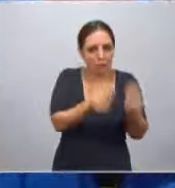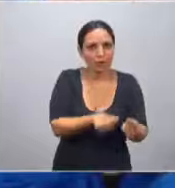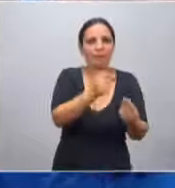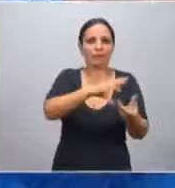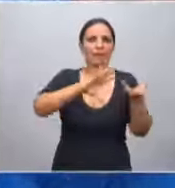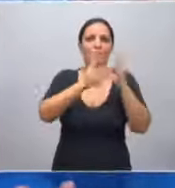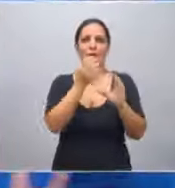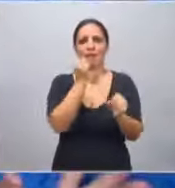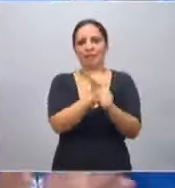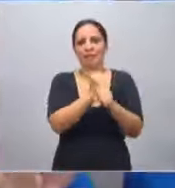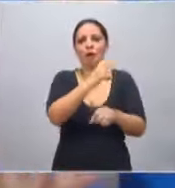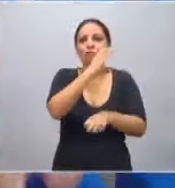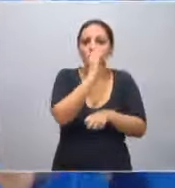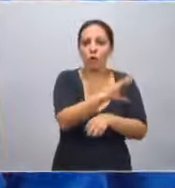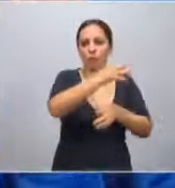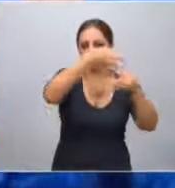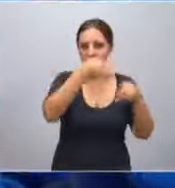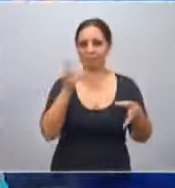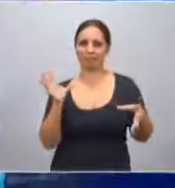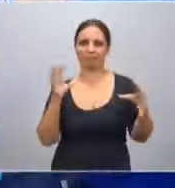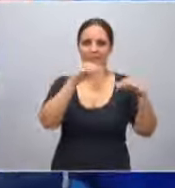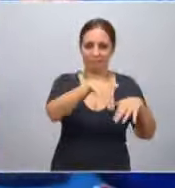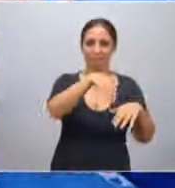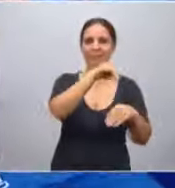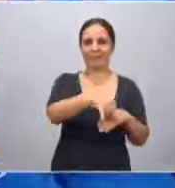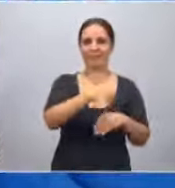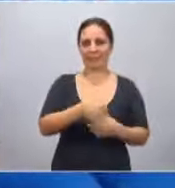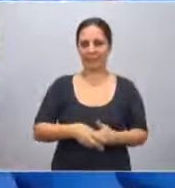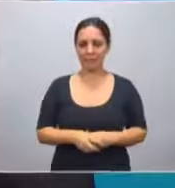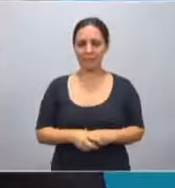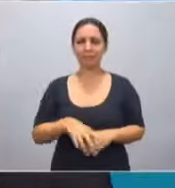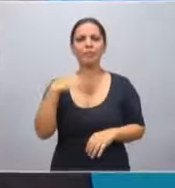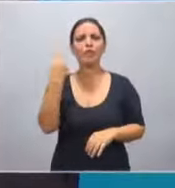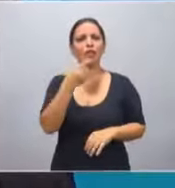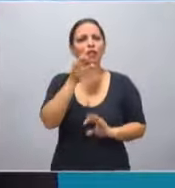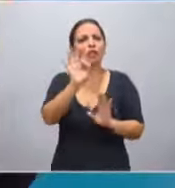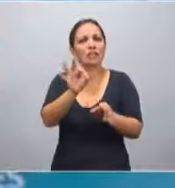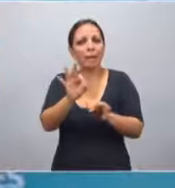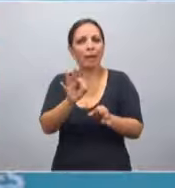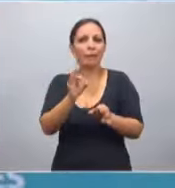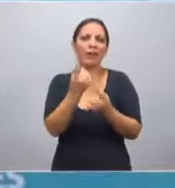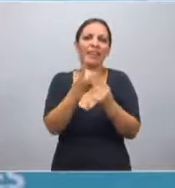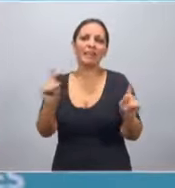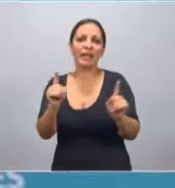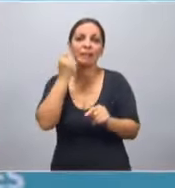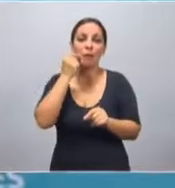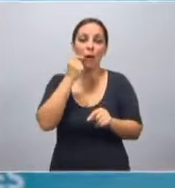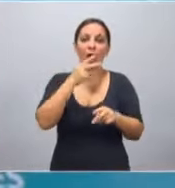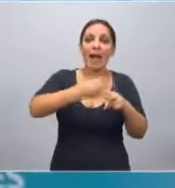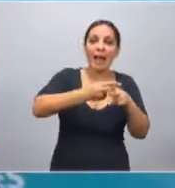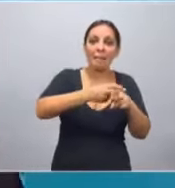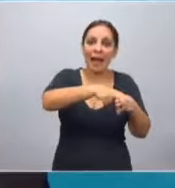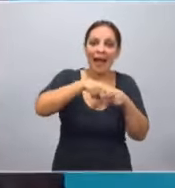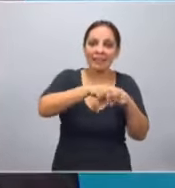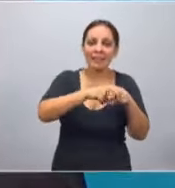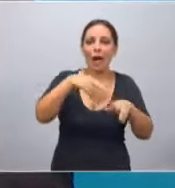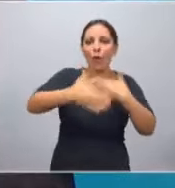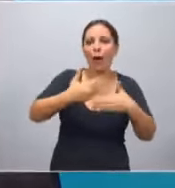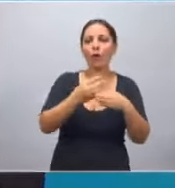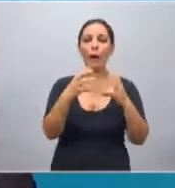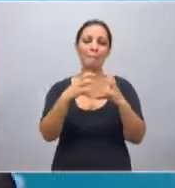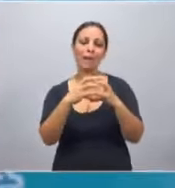barrio sabemos que una cosa es jugar con una pelota una pelota de trapo otra cosa distinta